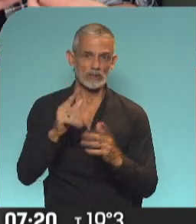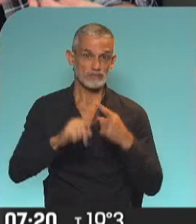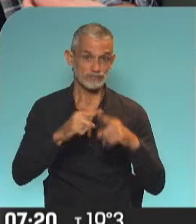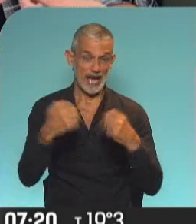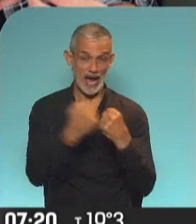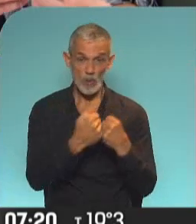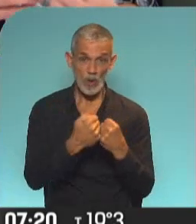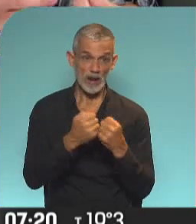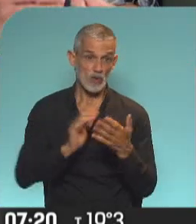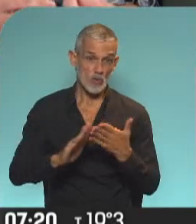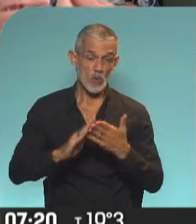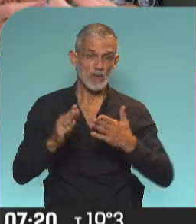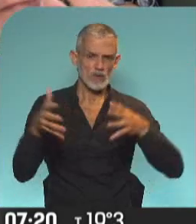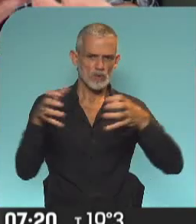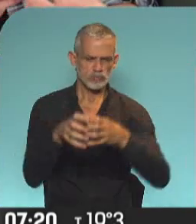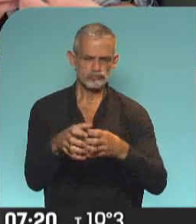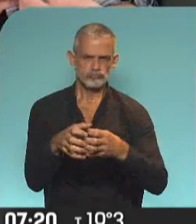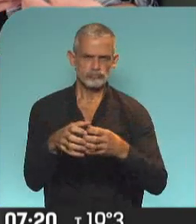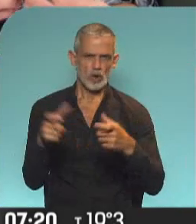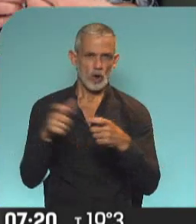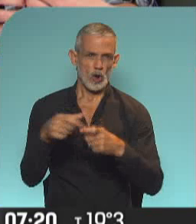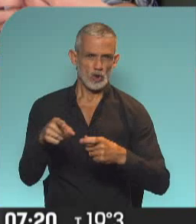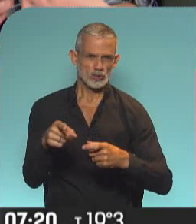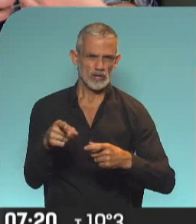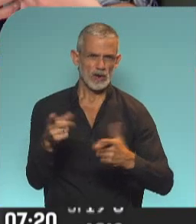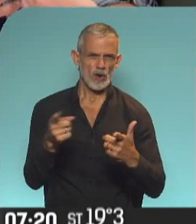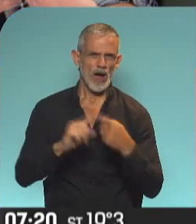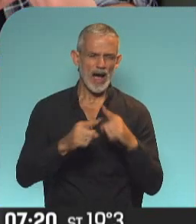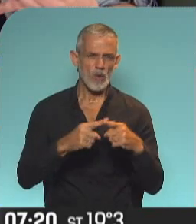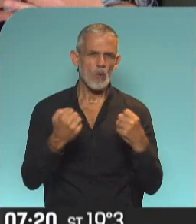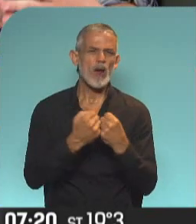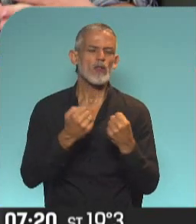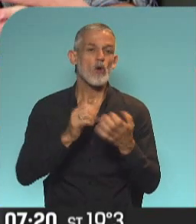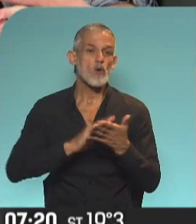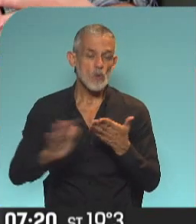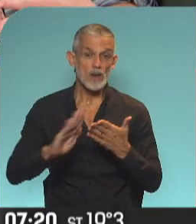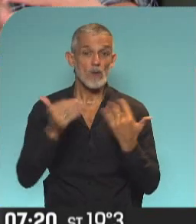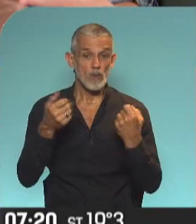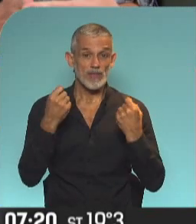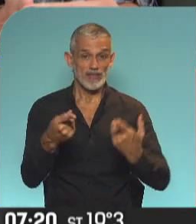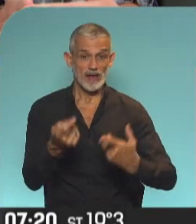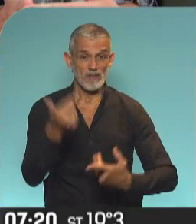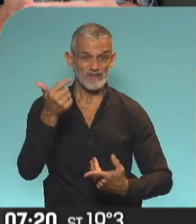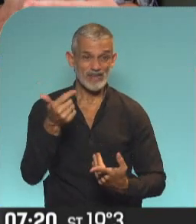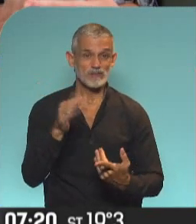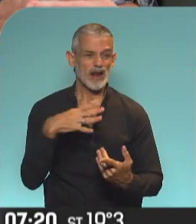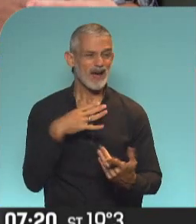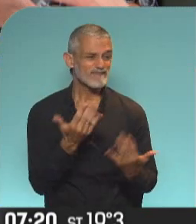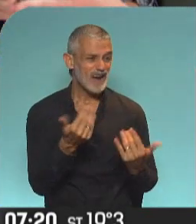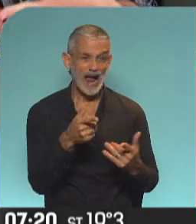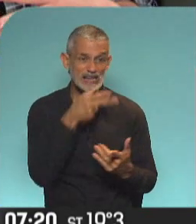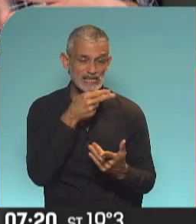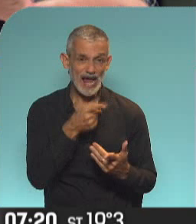entre el gobierno y el Consejo Agroindustrial, en este caso, crees que va a facilitar para que no haya faltantes de